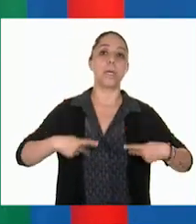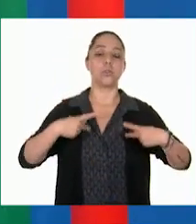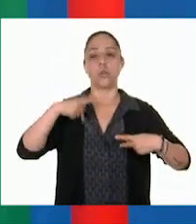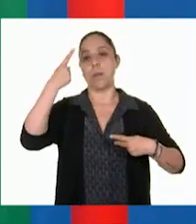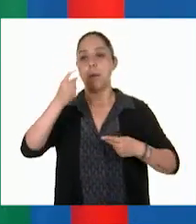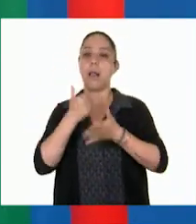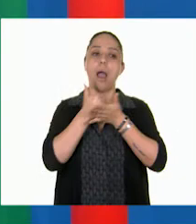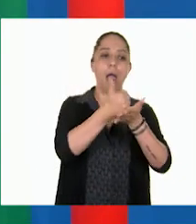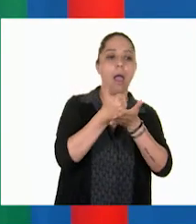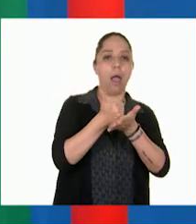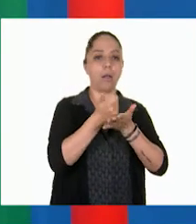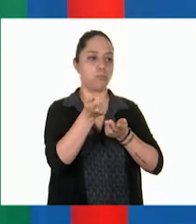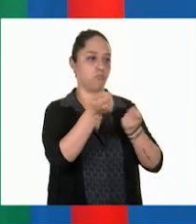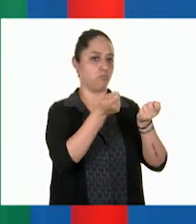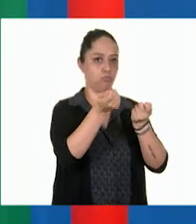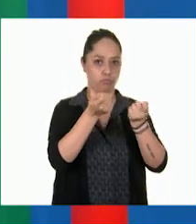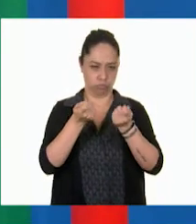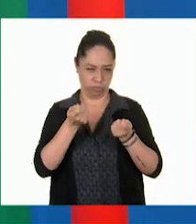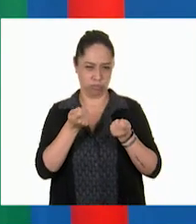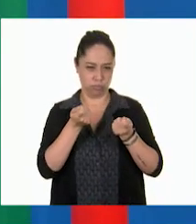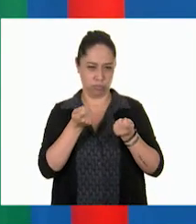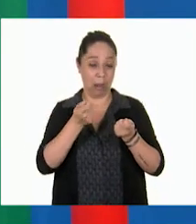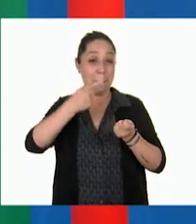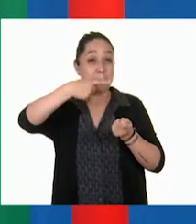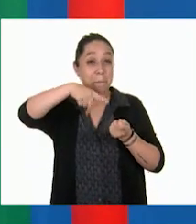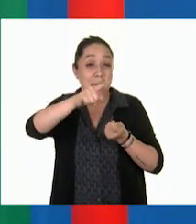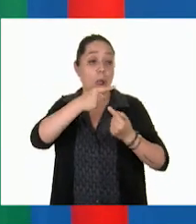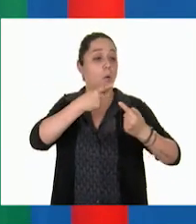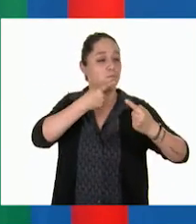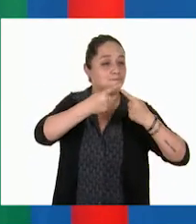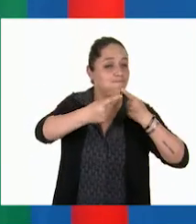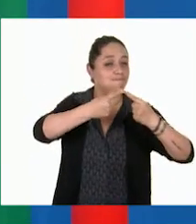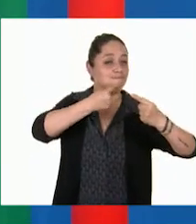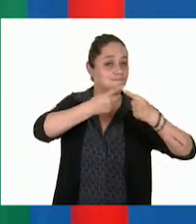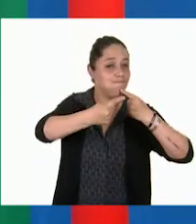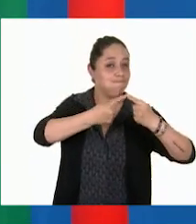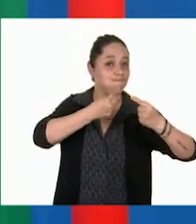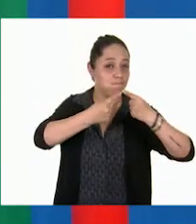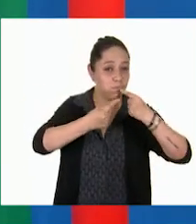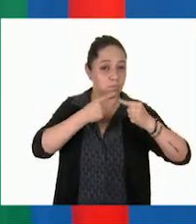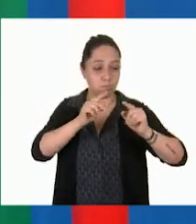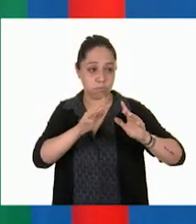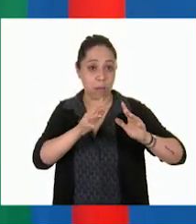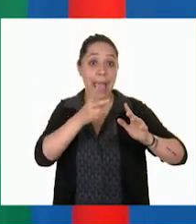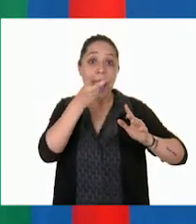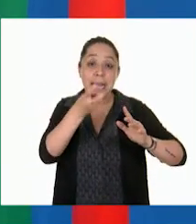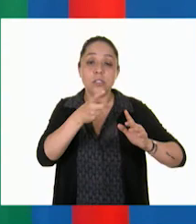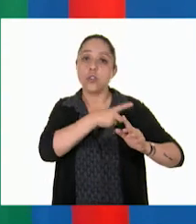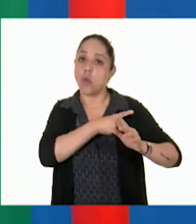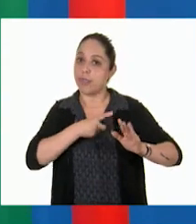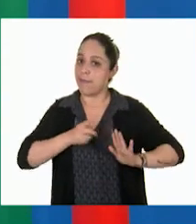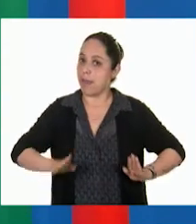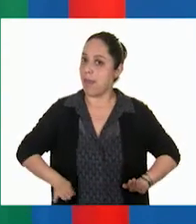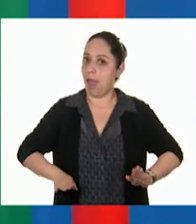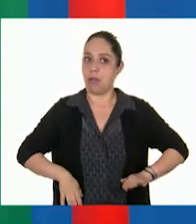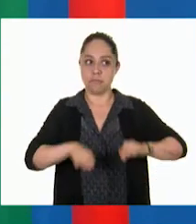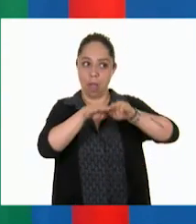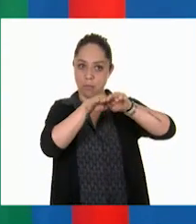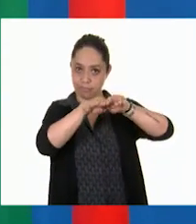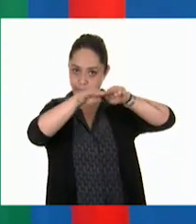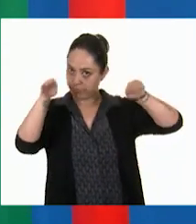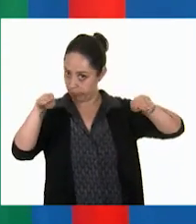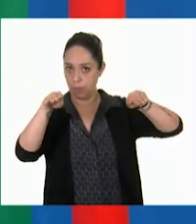conflicto. Pero recordemos que la negociación o mediación se debe dar en igualdad de circunstancias para las